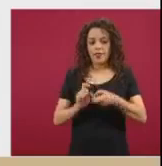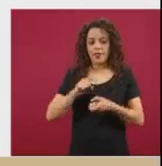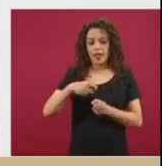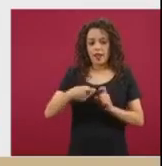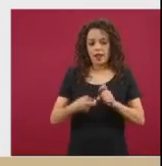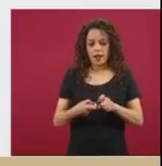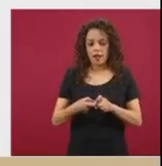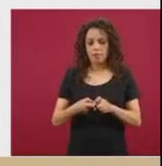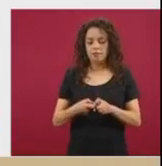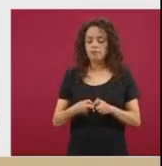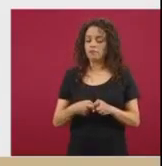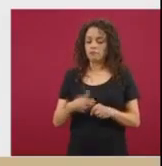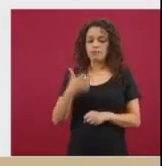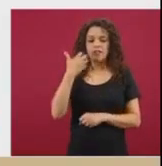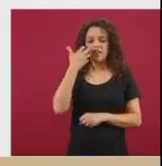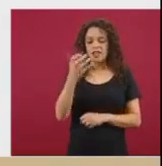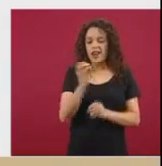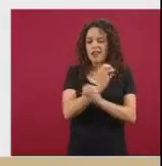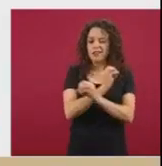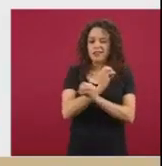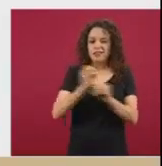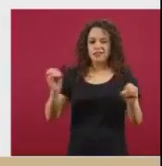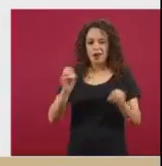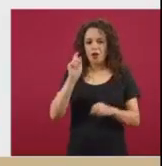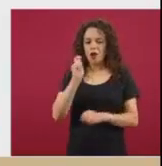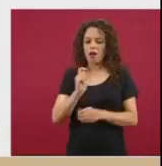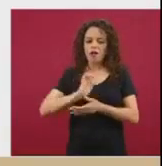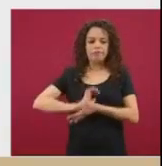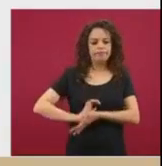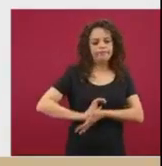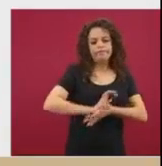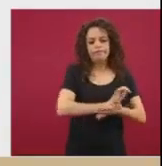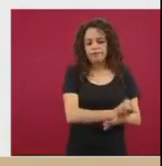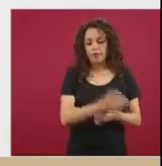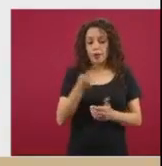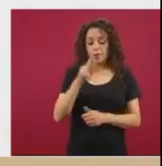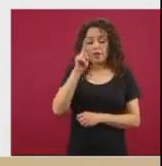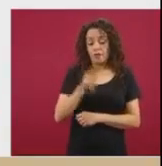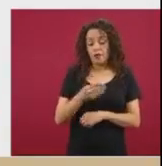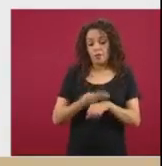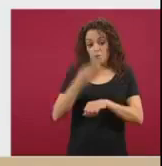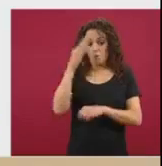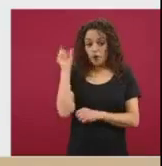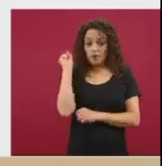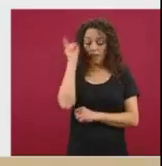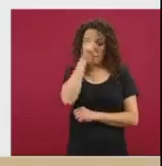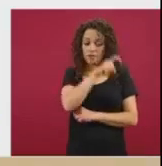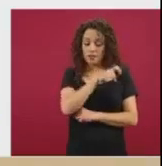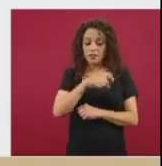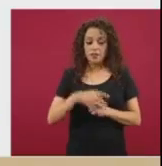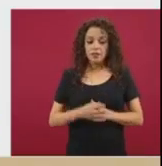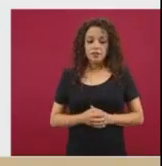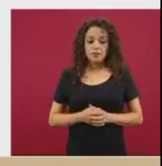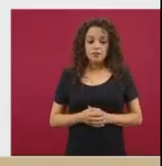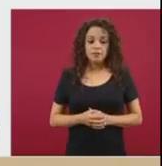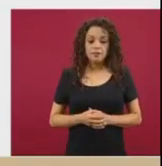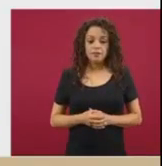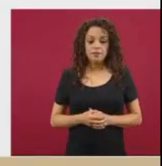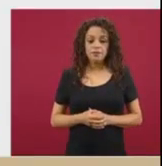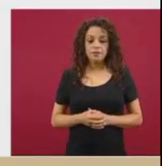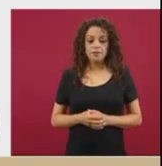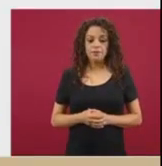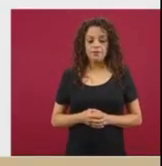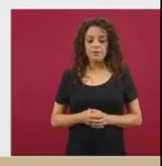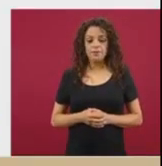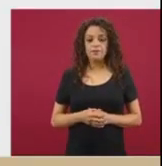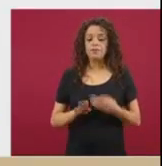es difícil, pero estamos avanzando y creo que es un punto muy bueno al hacer o socializar este tema. Cero casos en menores